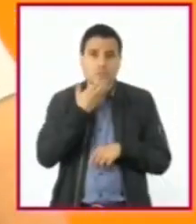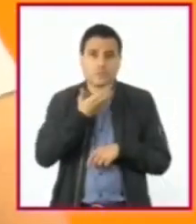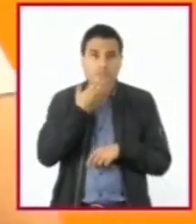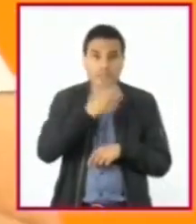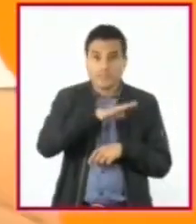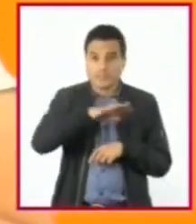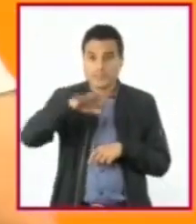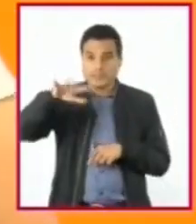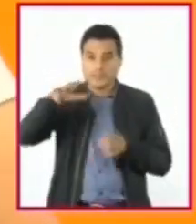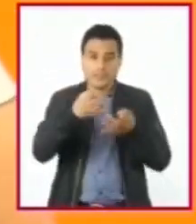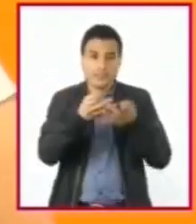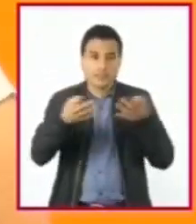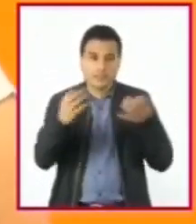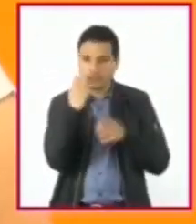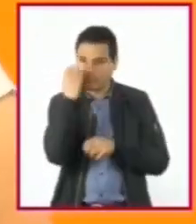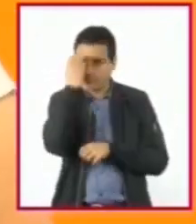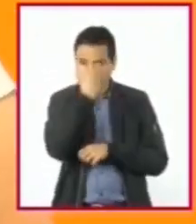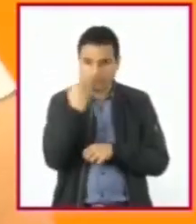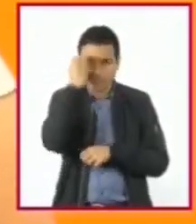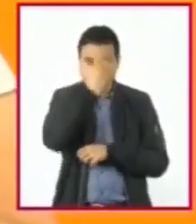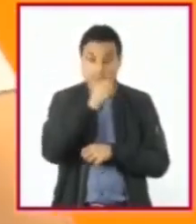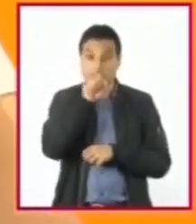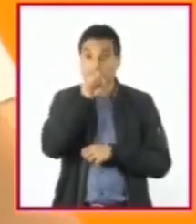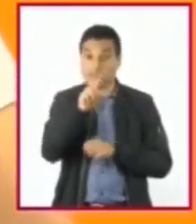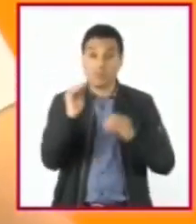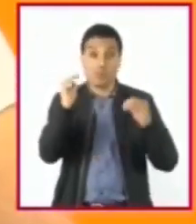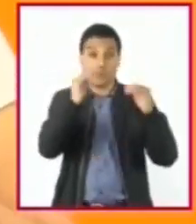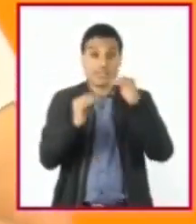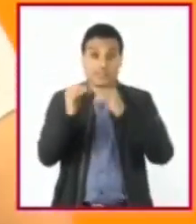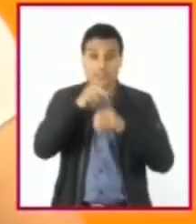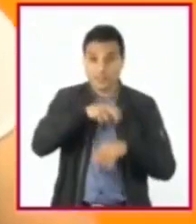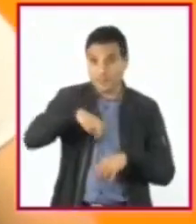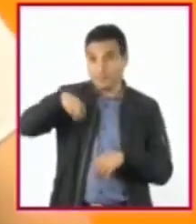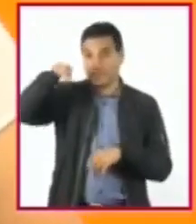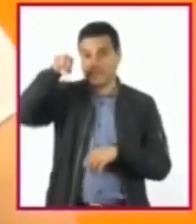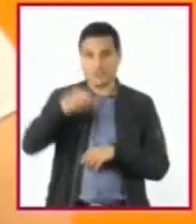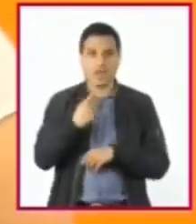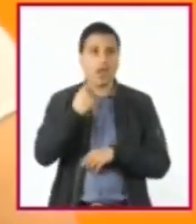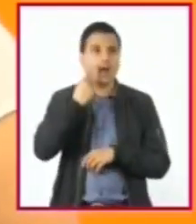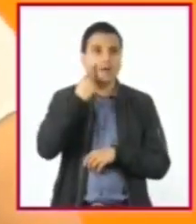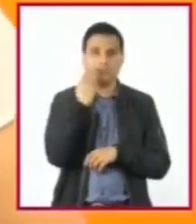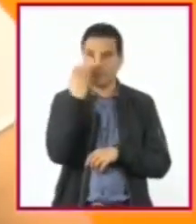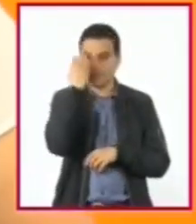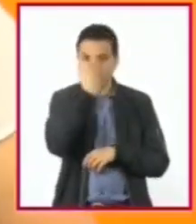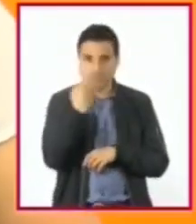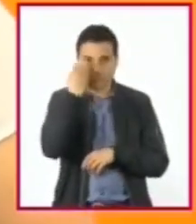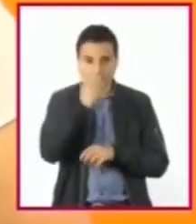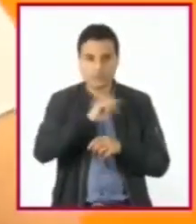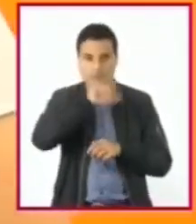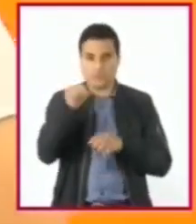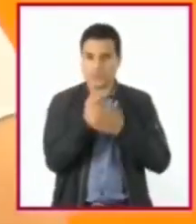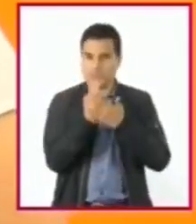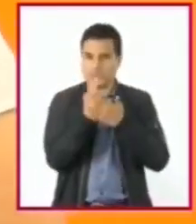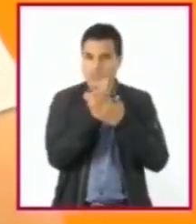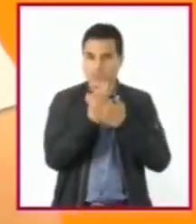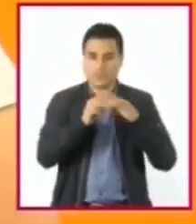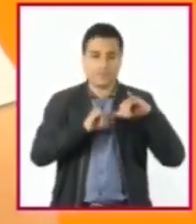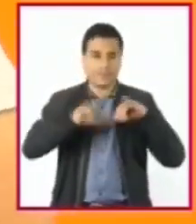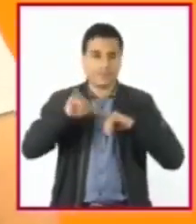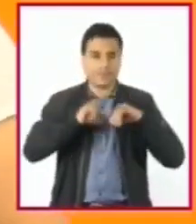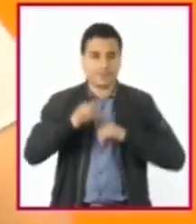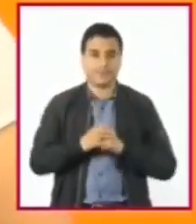territorios. Se subían a lo alto de las montañas para poder tener una mejor panorámica de la realización de sus